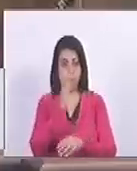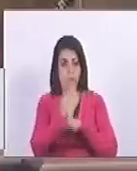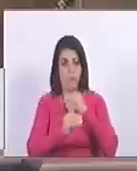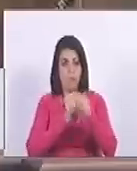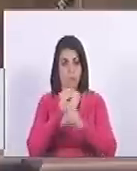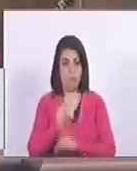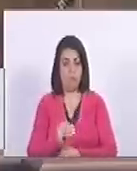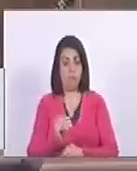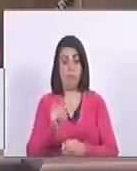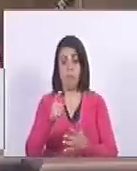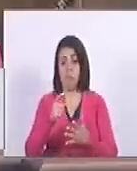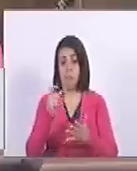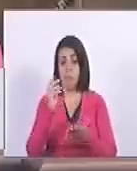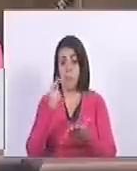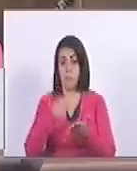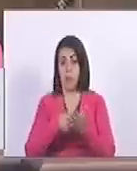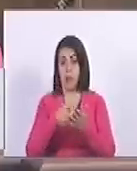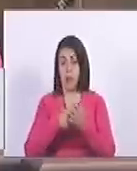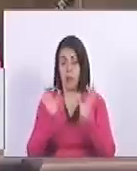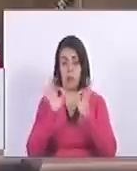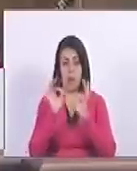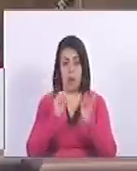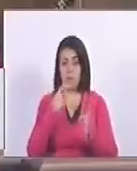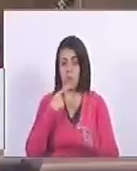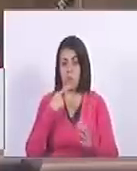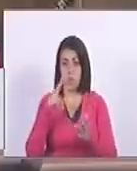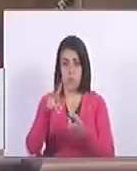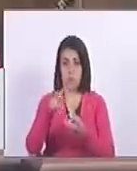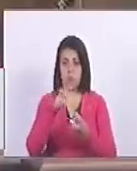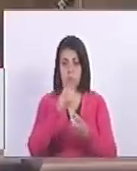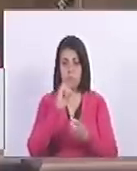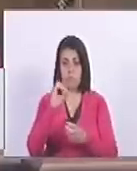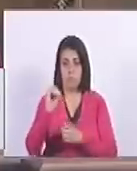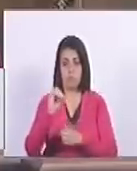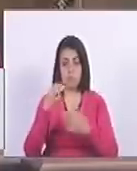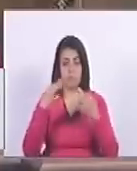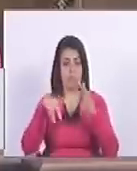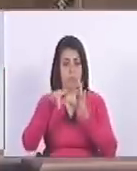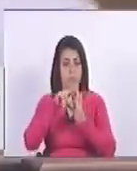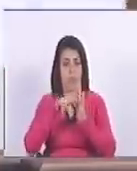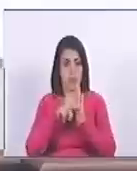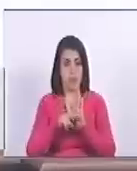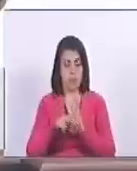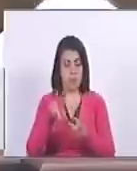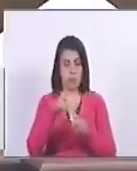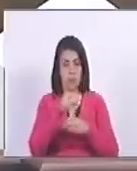por infracciones tributarias o por incumplimientos a la normativa